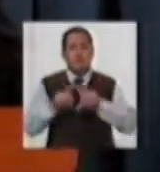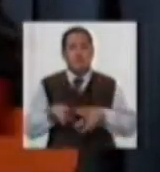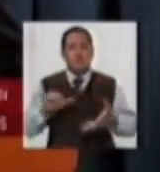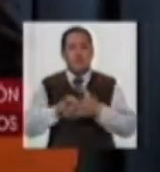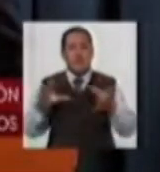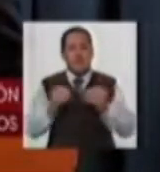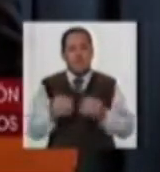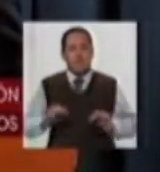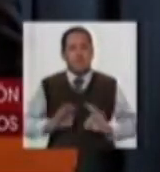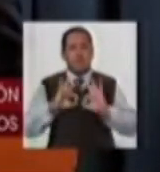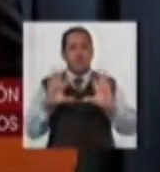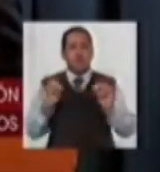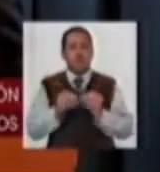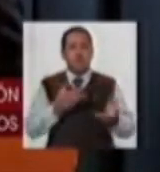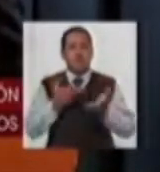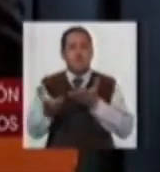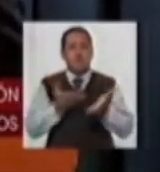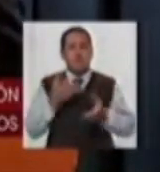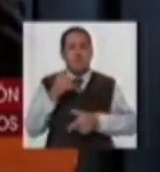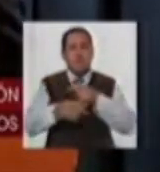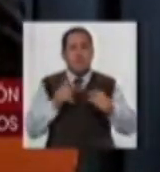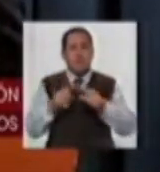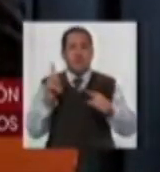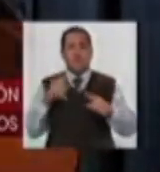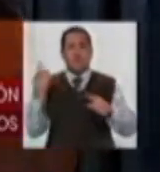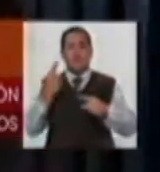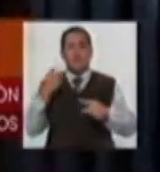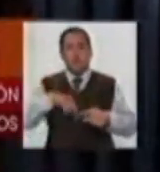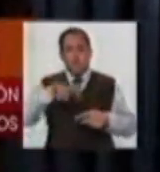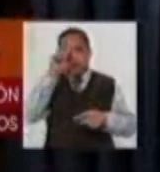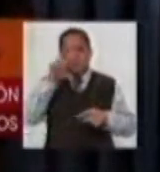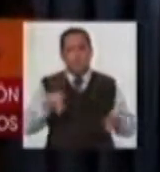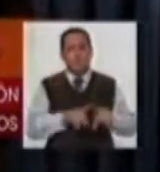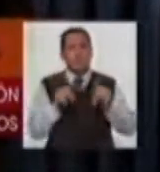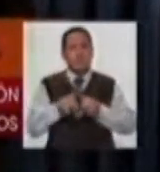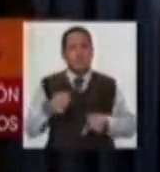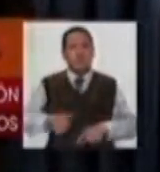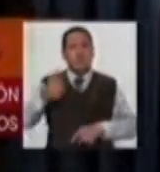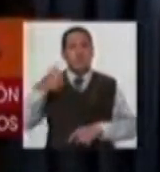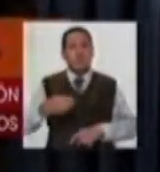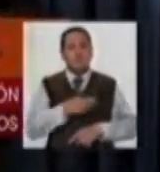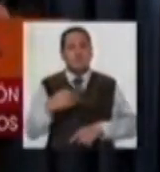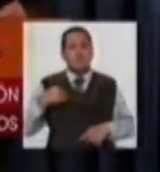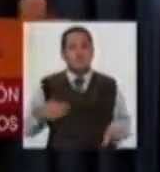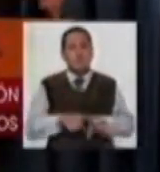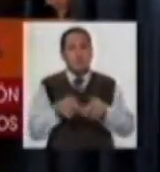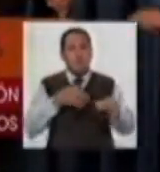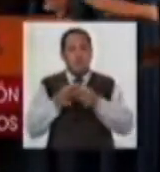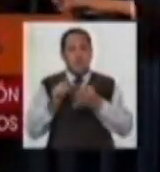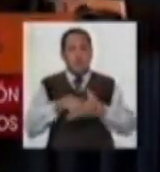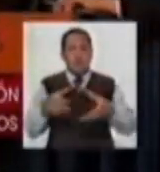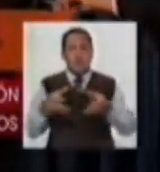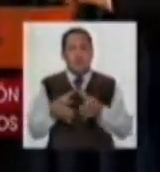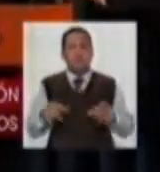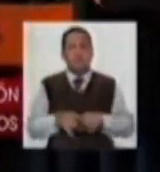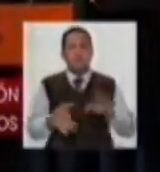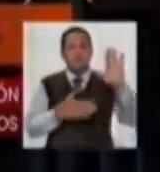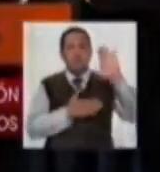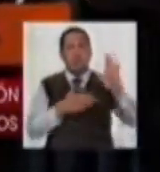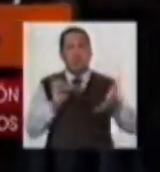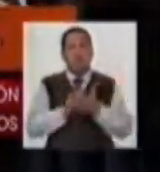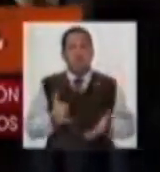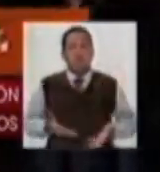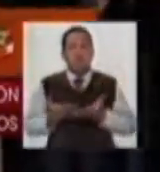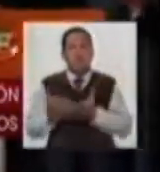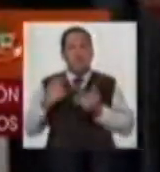manera apropiada para el servicio público del país. El jefe del gabinete ministerial remarcó que el Ejecutivo está comprometido en